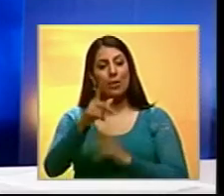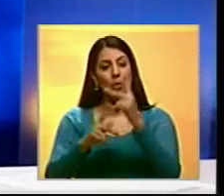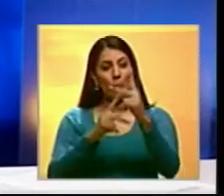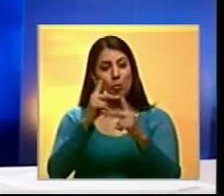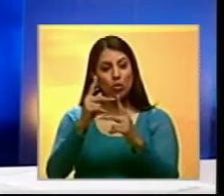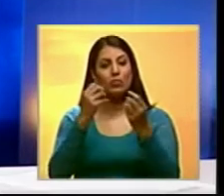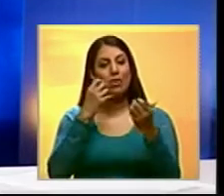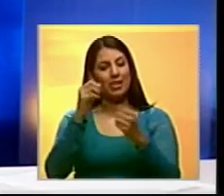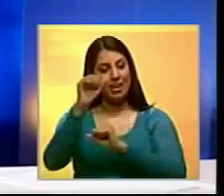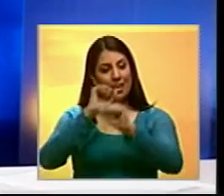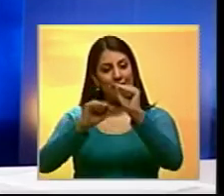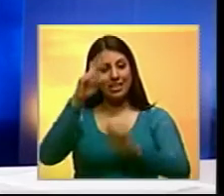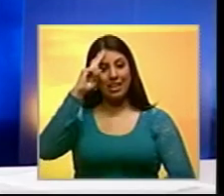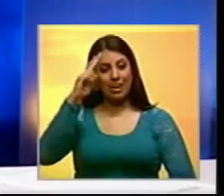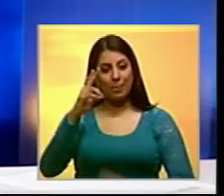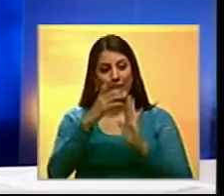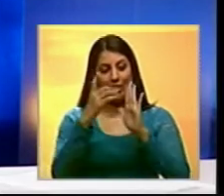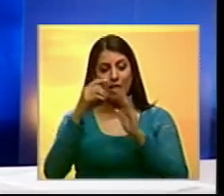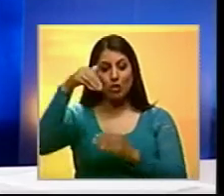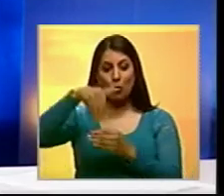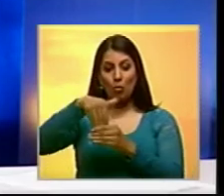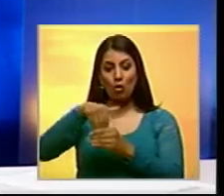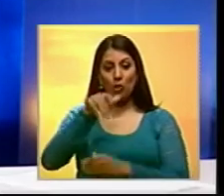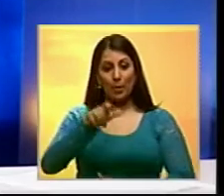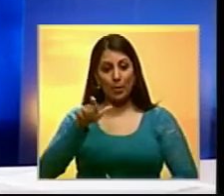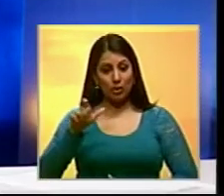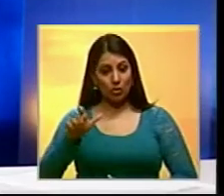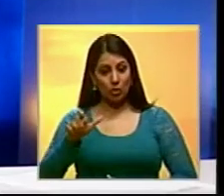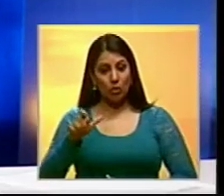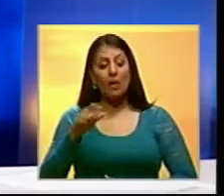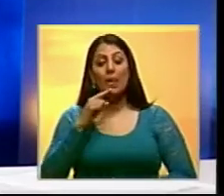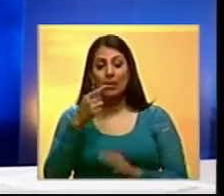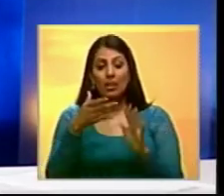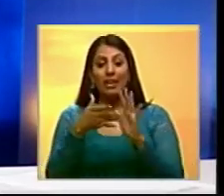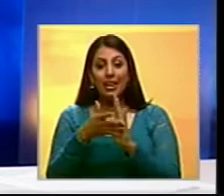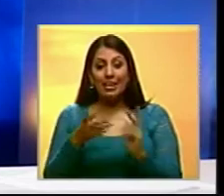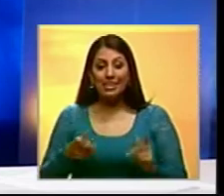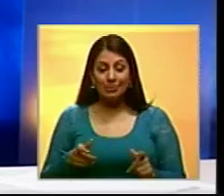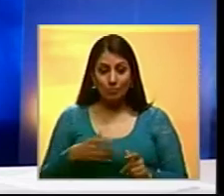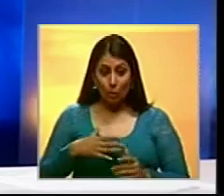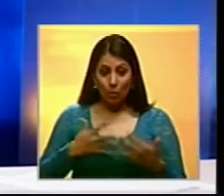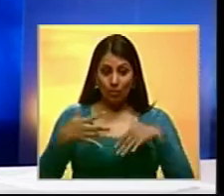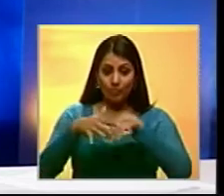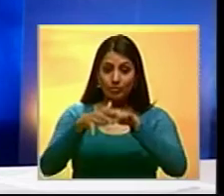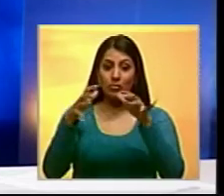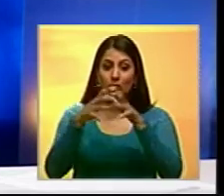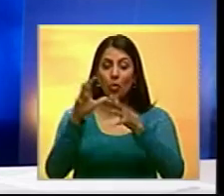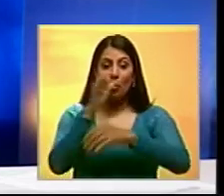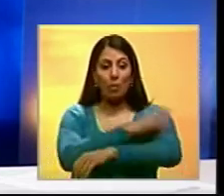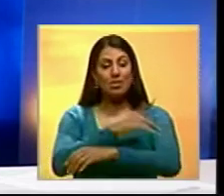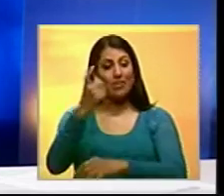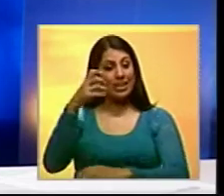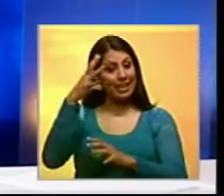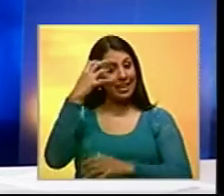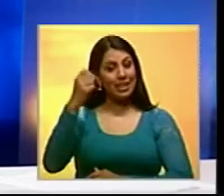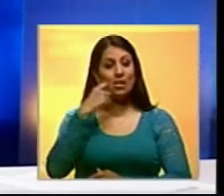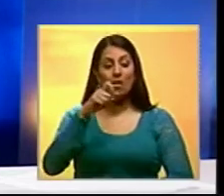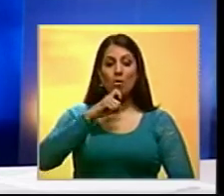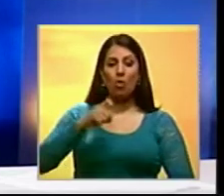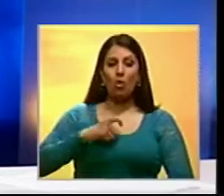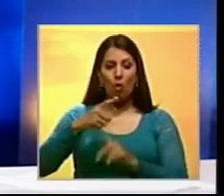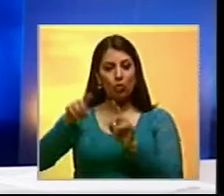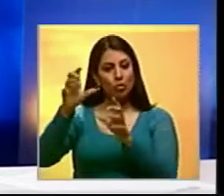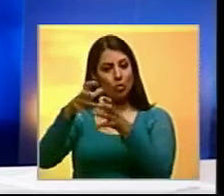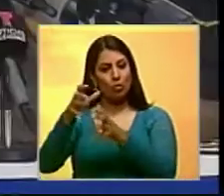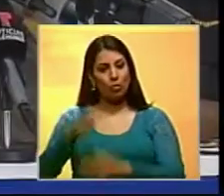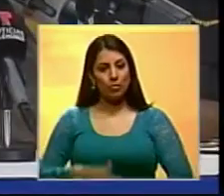proceso defienden el respeto del derecho al voto de los ciudadanos y exhortó a integrantes de la alianza opositora a entender que el enemigo está del otro